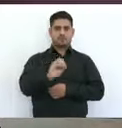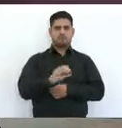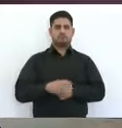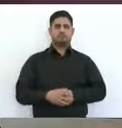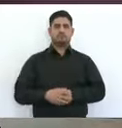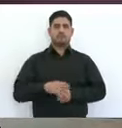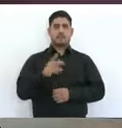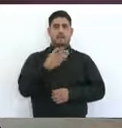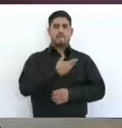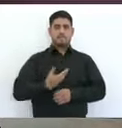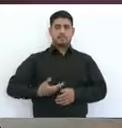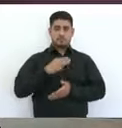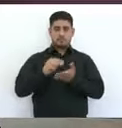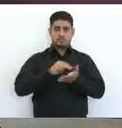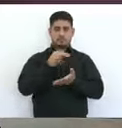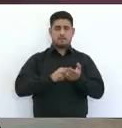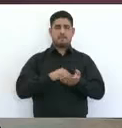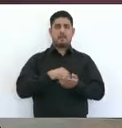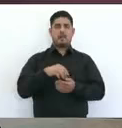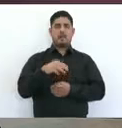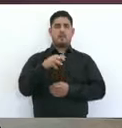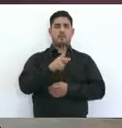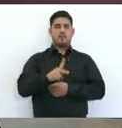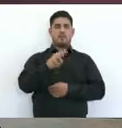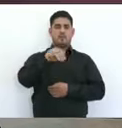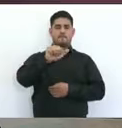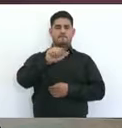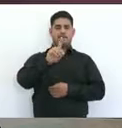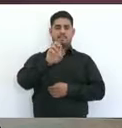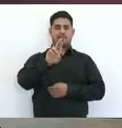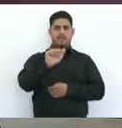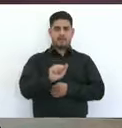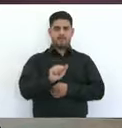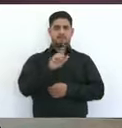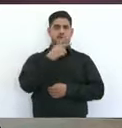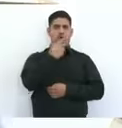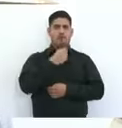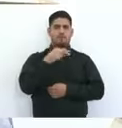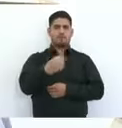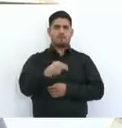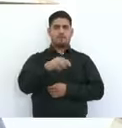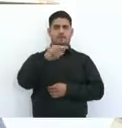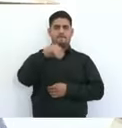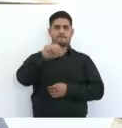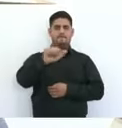Presidente Municipal de Madera, Chihuahua, Marcelino Prieto Carreón.